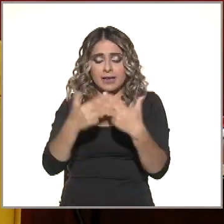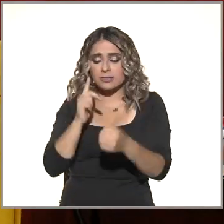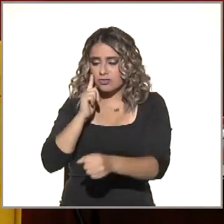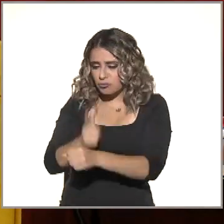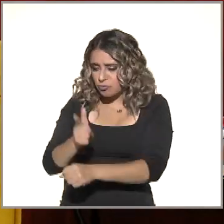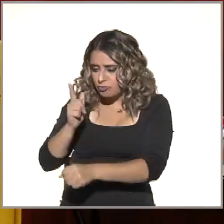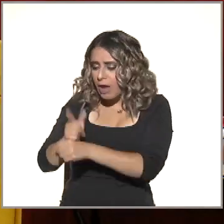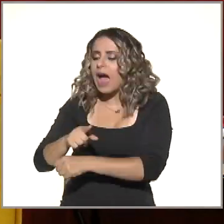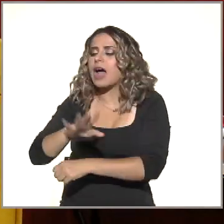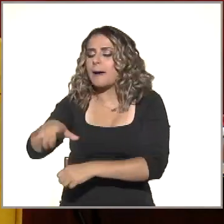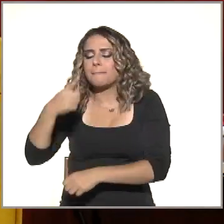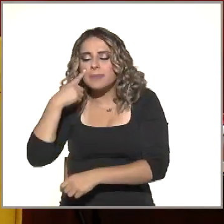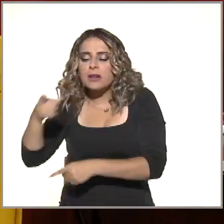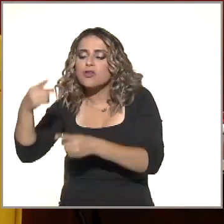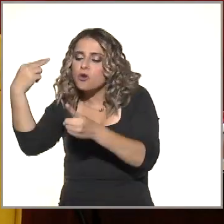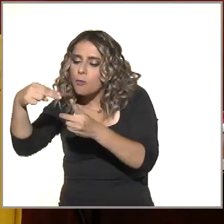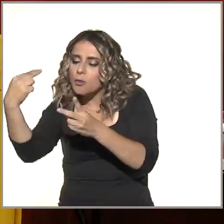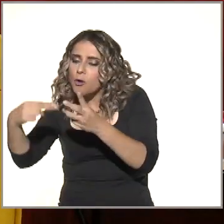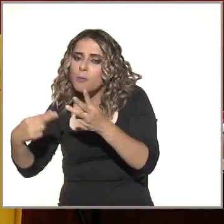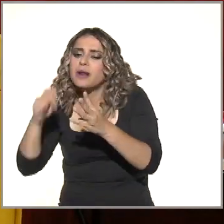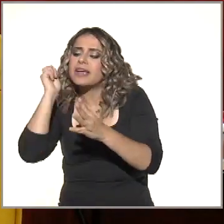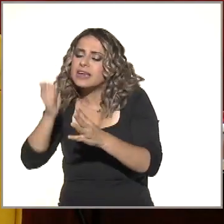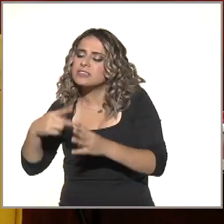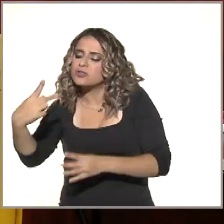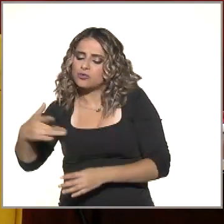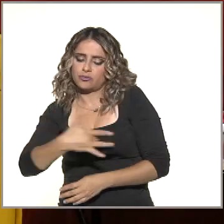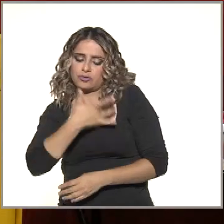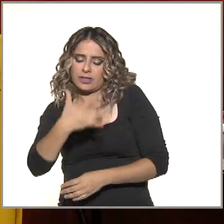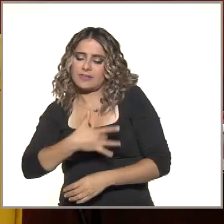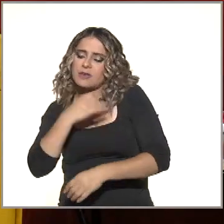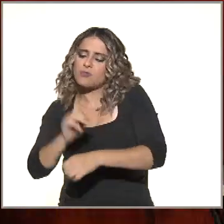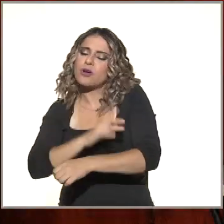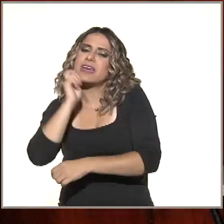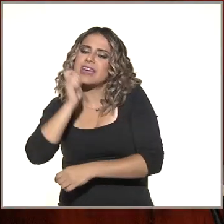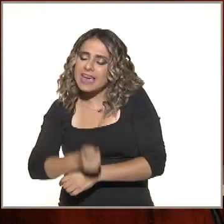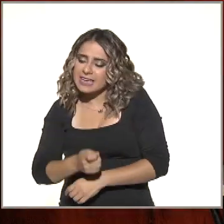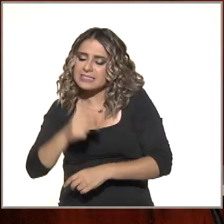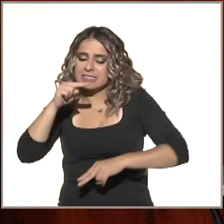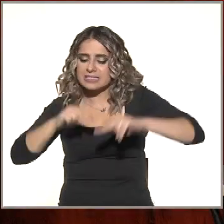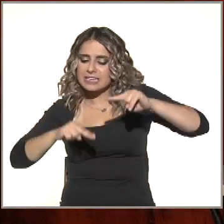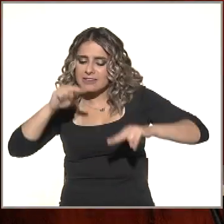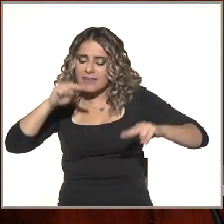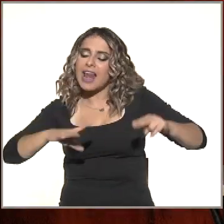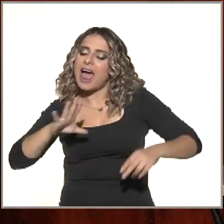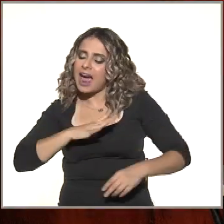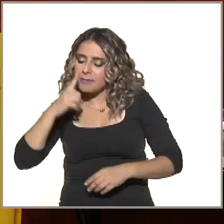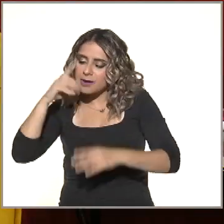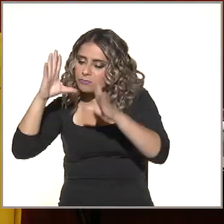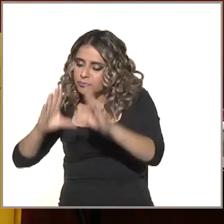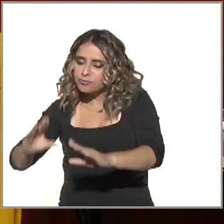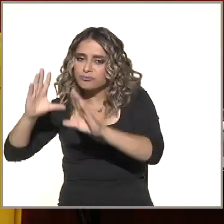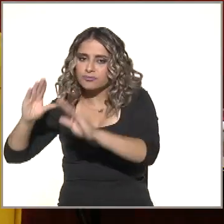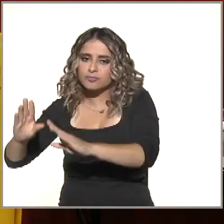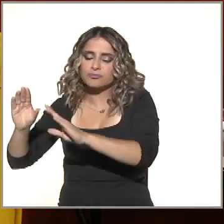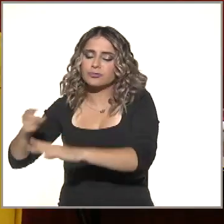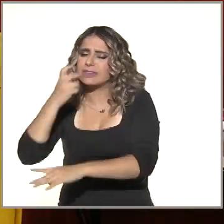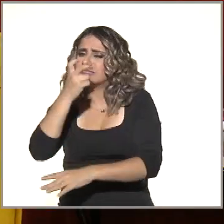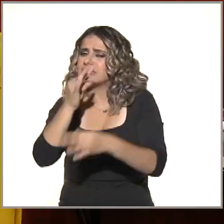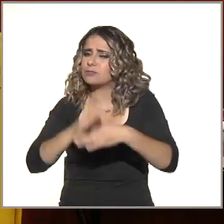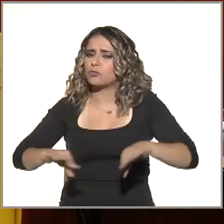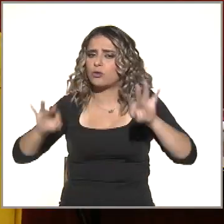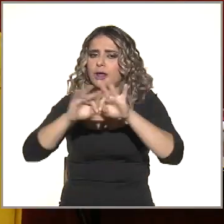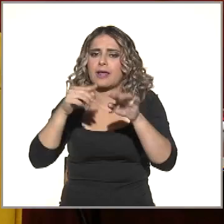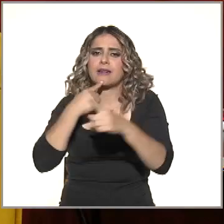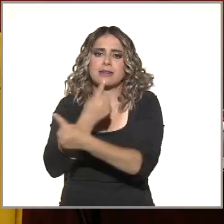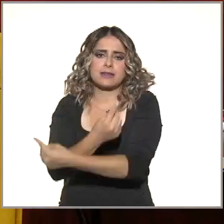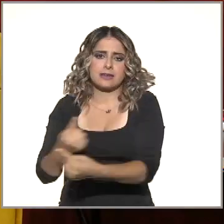ayudando a reconocer esos diferentes grados de emoción. Y luego, por supuesto, desde mi punto de vista,